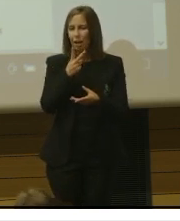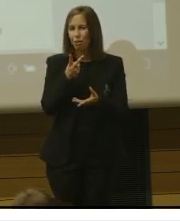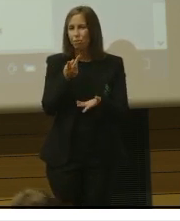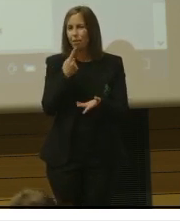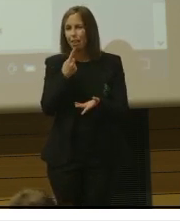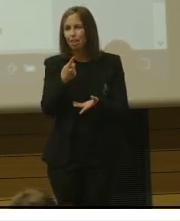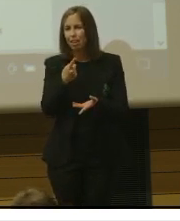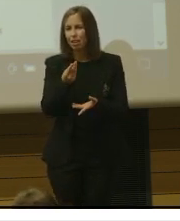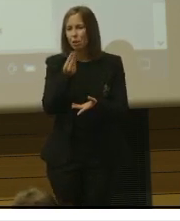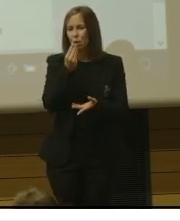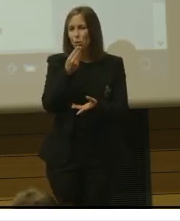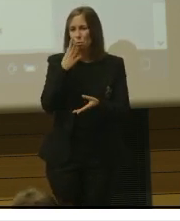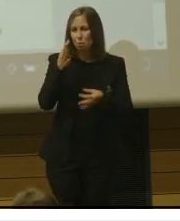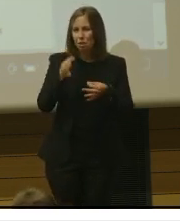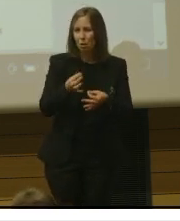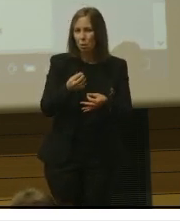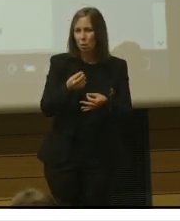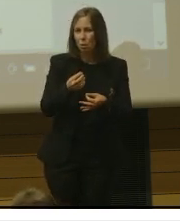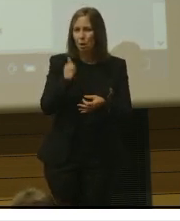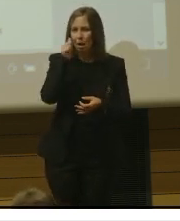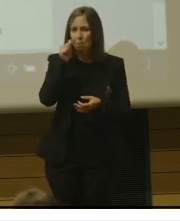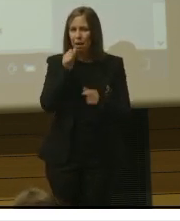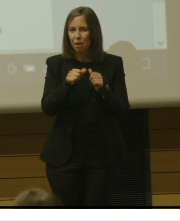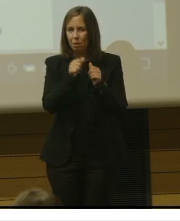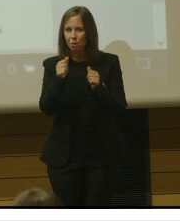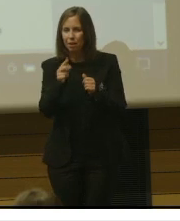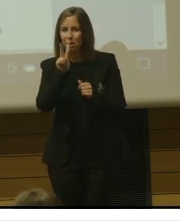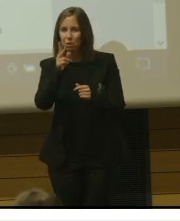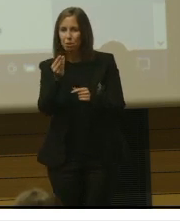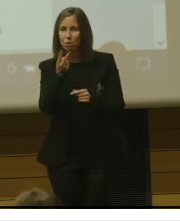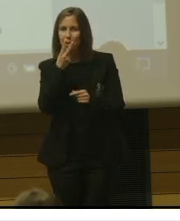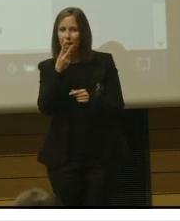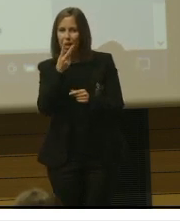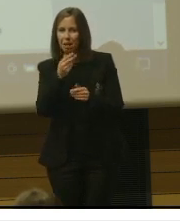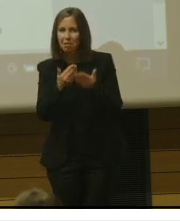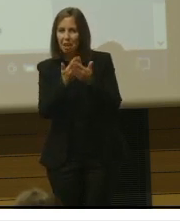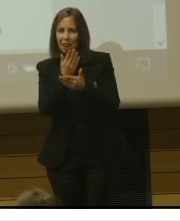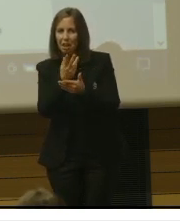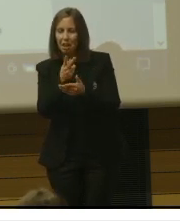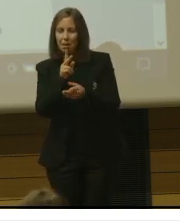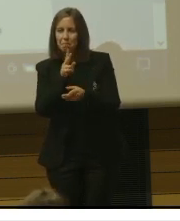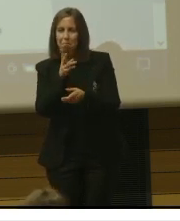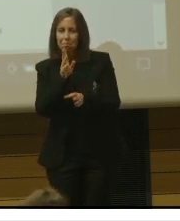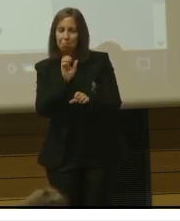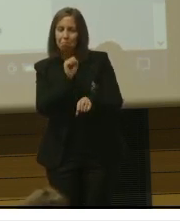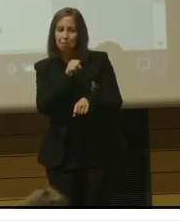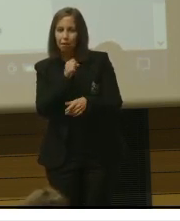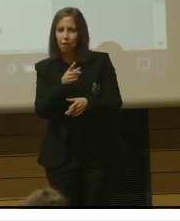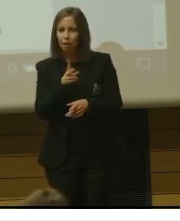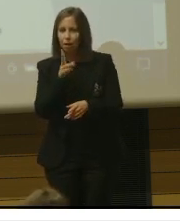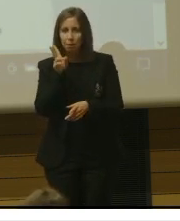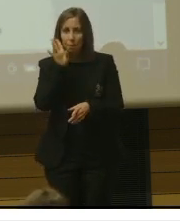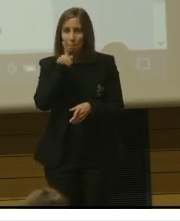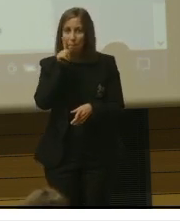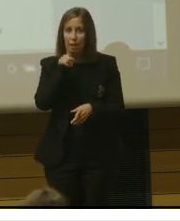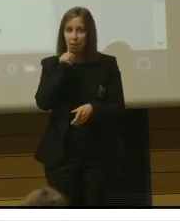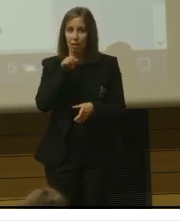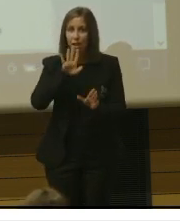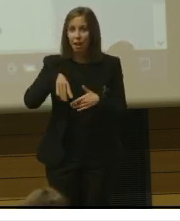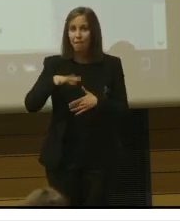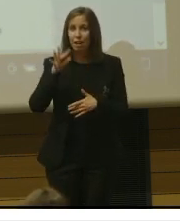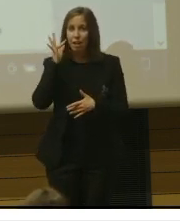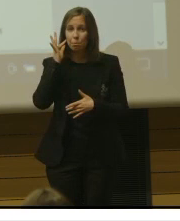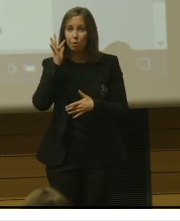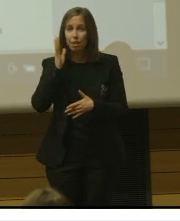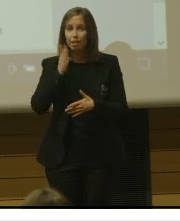durante el embarazo, un par de cigarrillos no pasa nada, esto es falso, debemos dejar de pues promover estos mitos, porque lo que hacen es que luego estas chicas no busquen